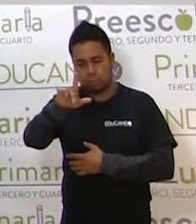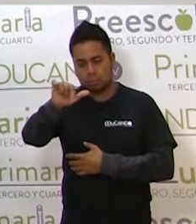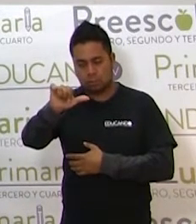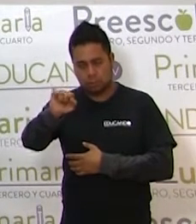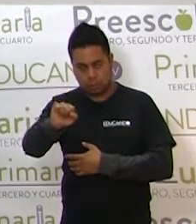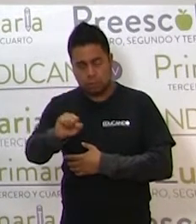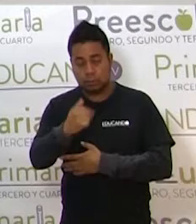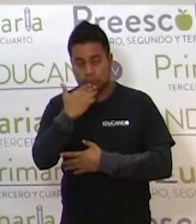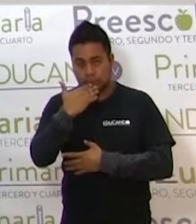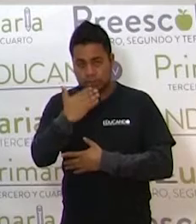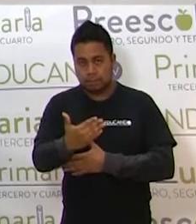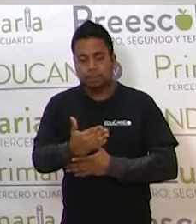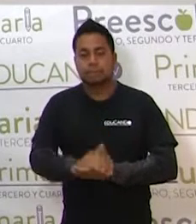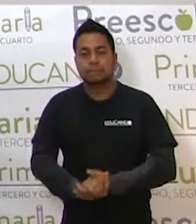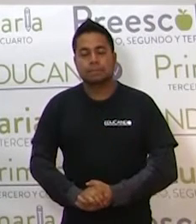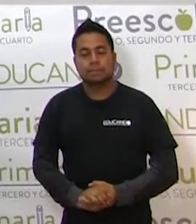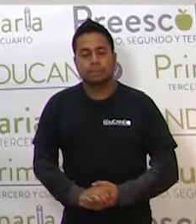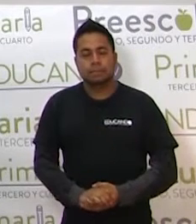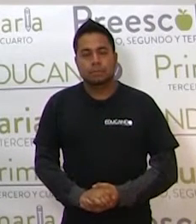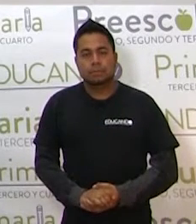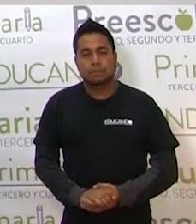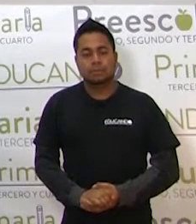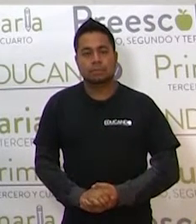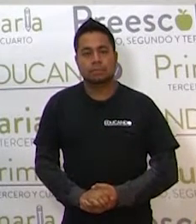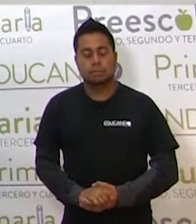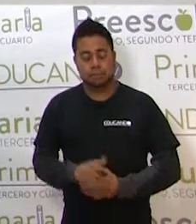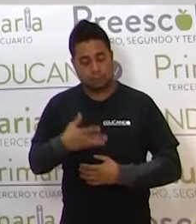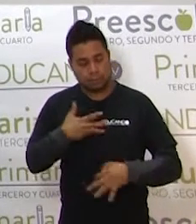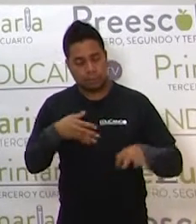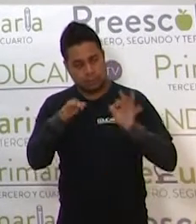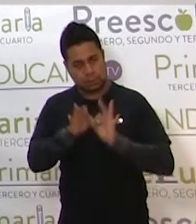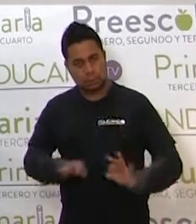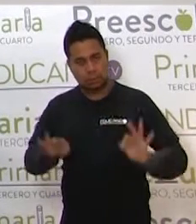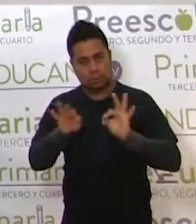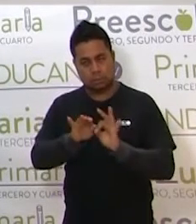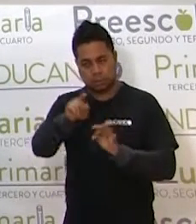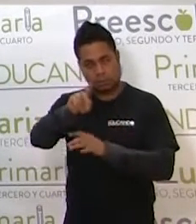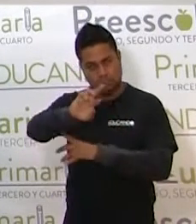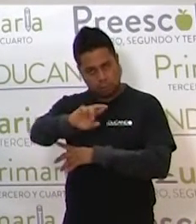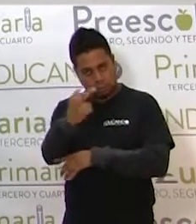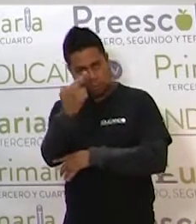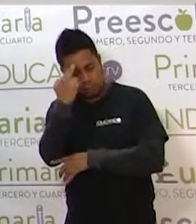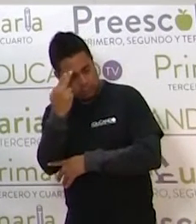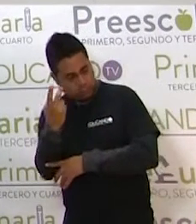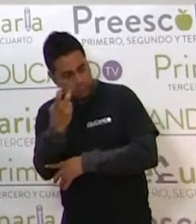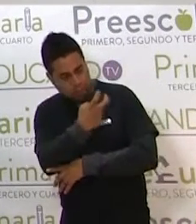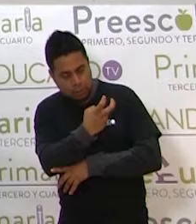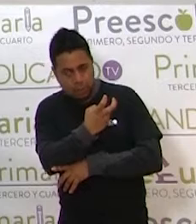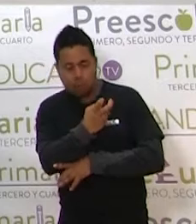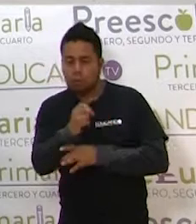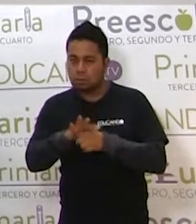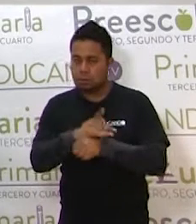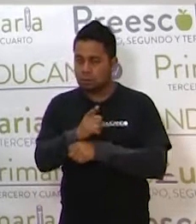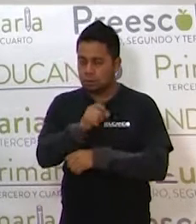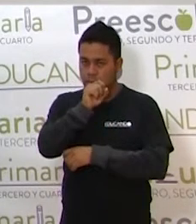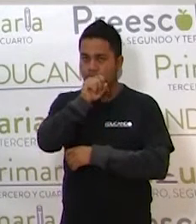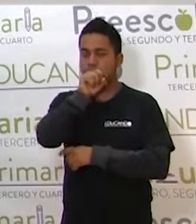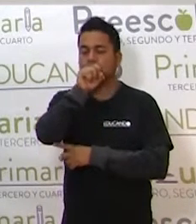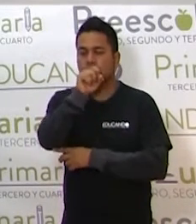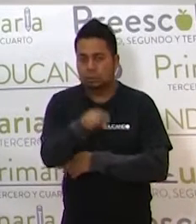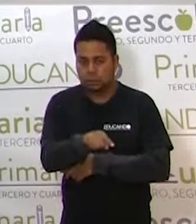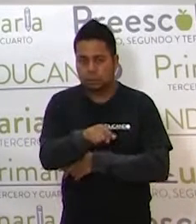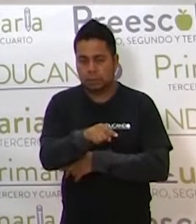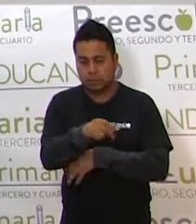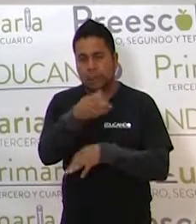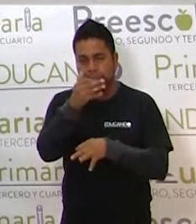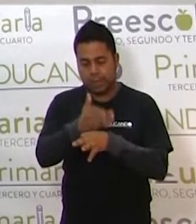bien es importante que tú vayas recordando esta parte porque también sabemos a